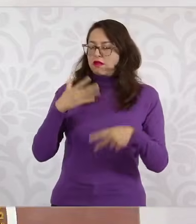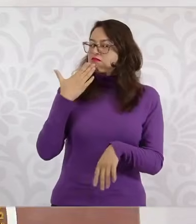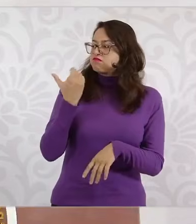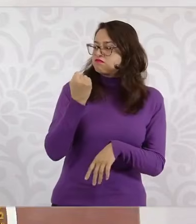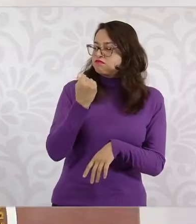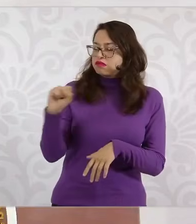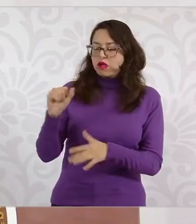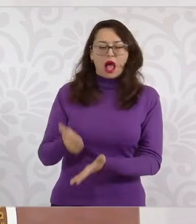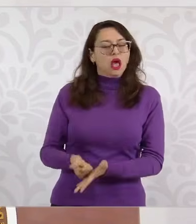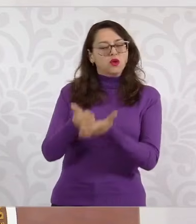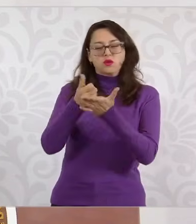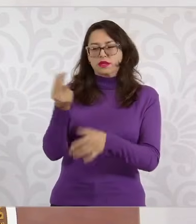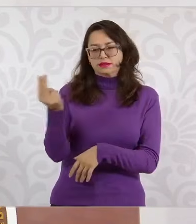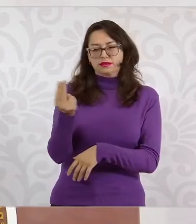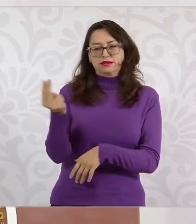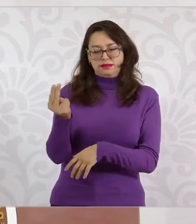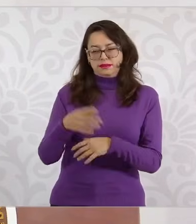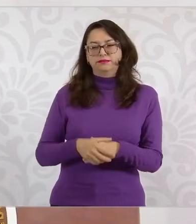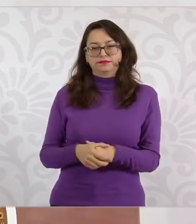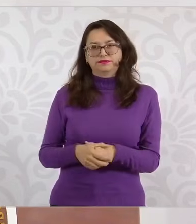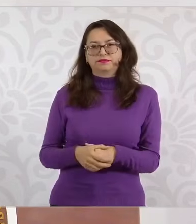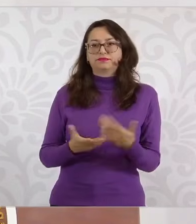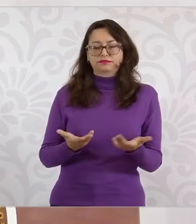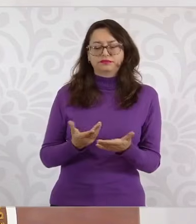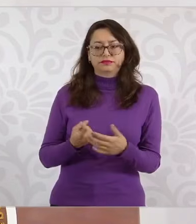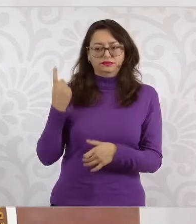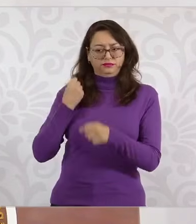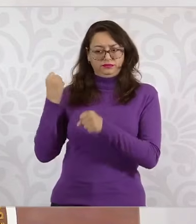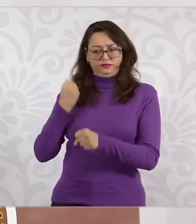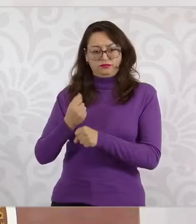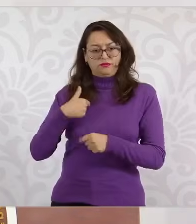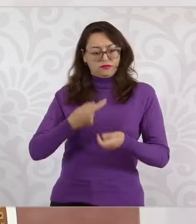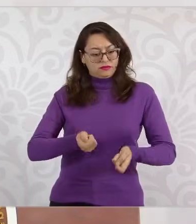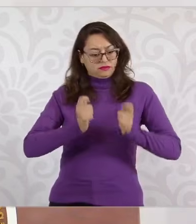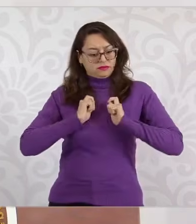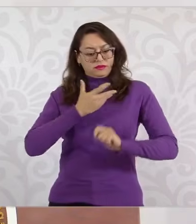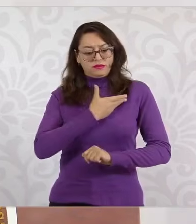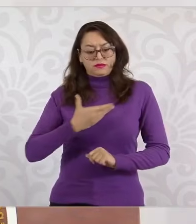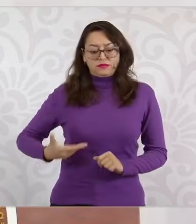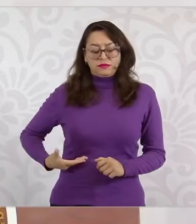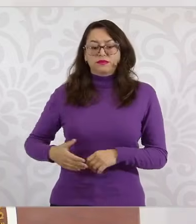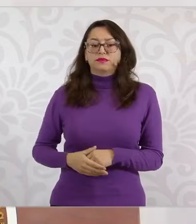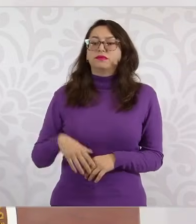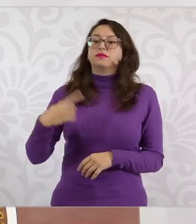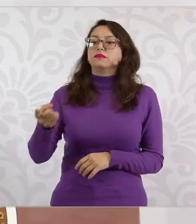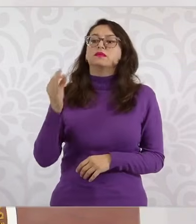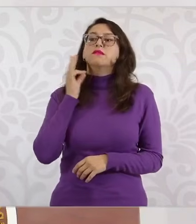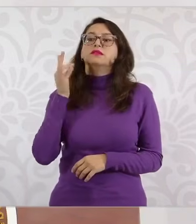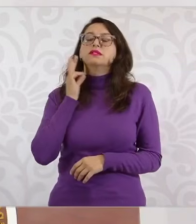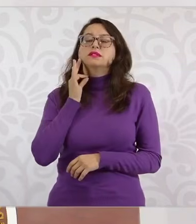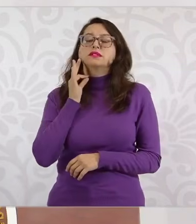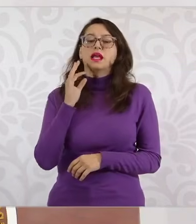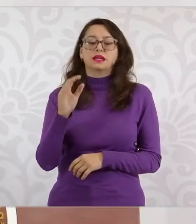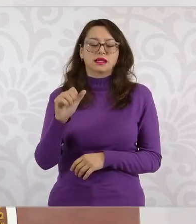A partir de que llegamos, en su momento solicitamos al fiscal Gertz Manero